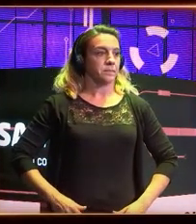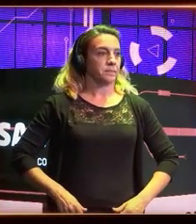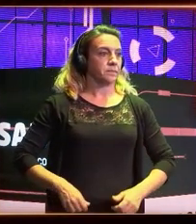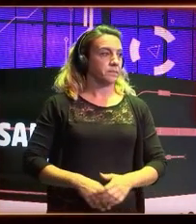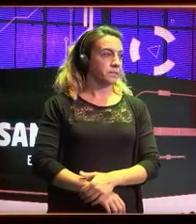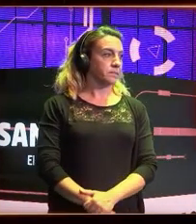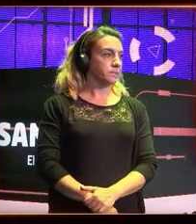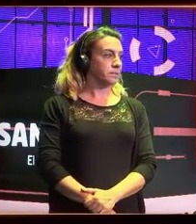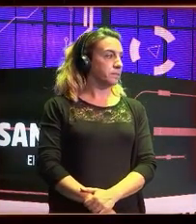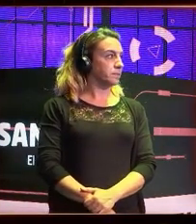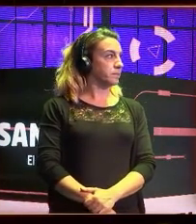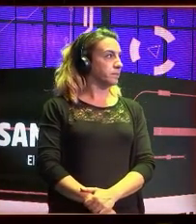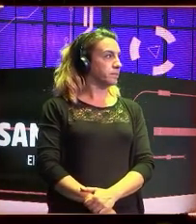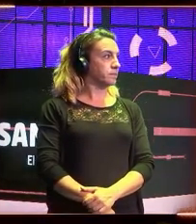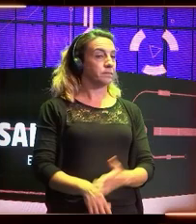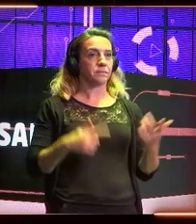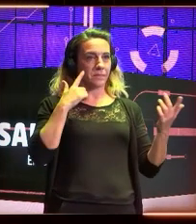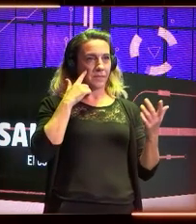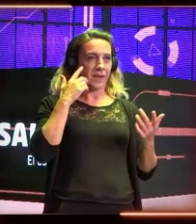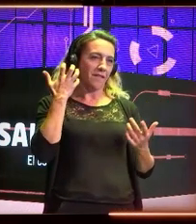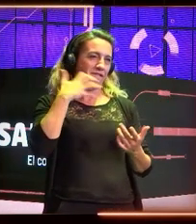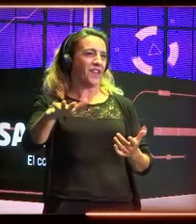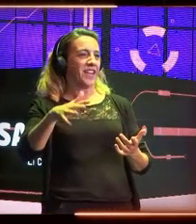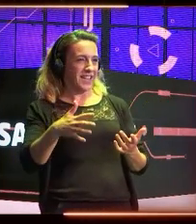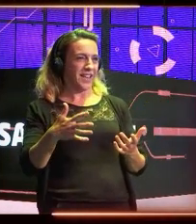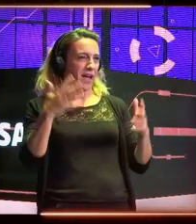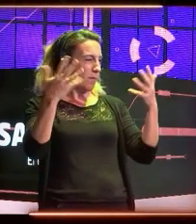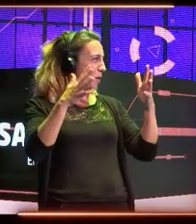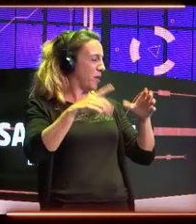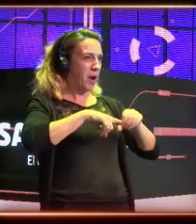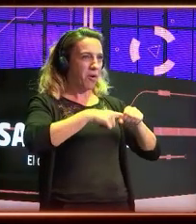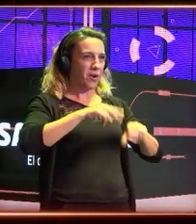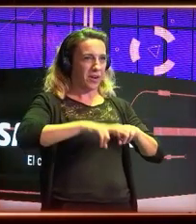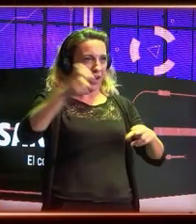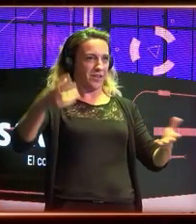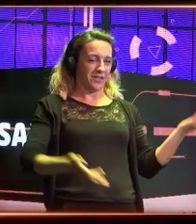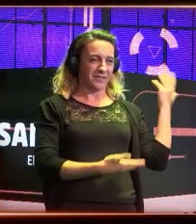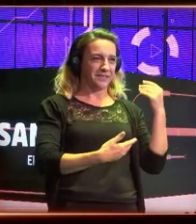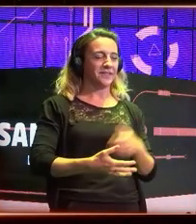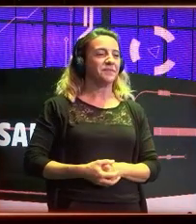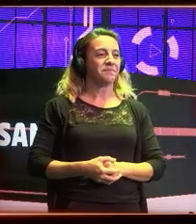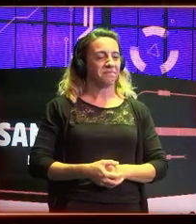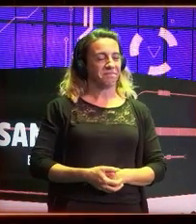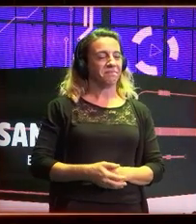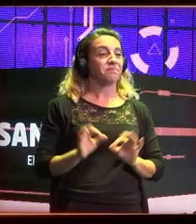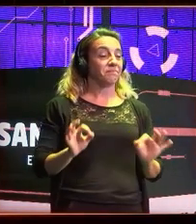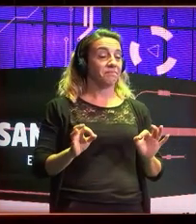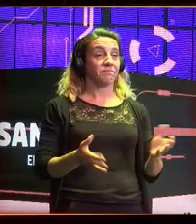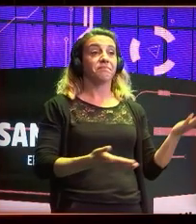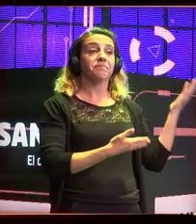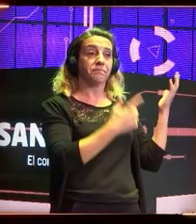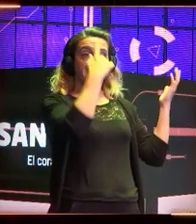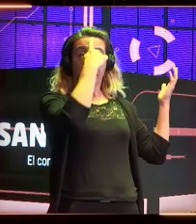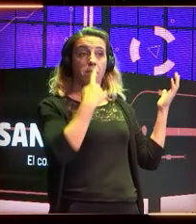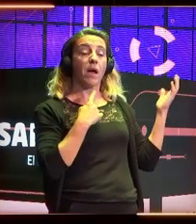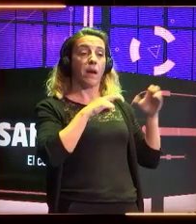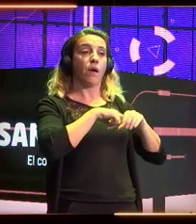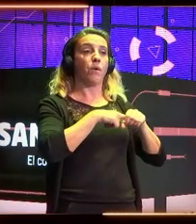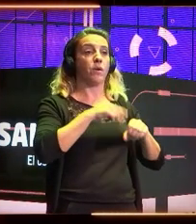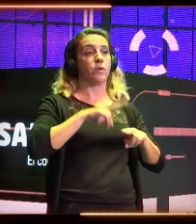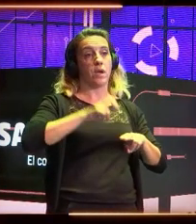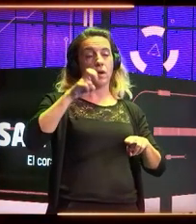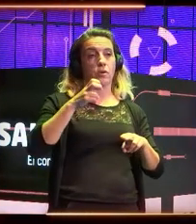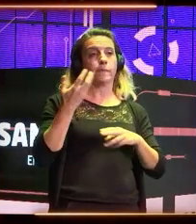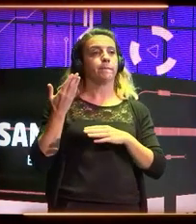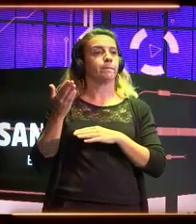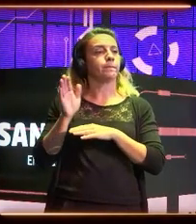no V que son unos frik aplaudiendo oj negro me gusta pues esto es la imagen del ojero negro que